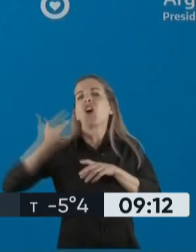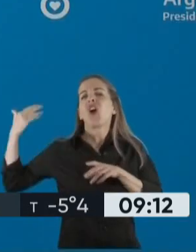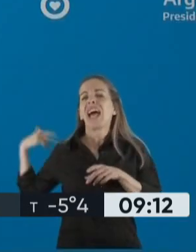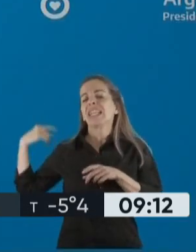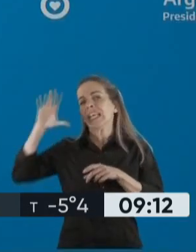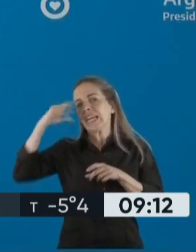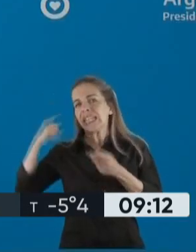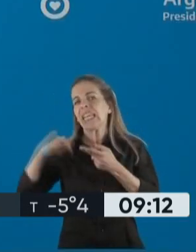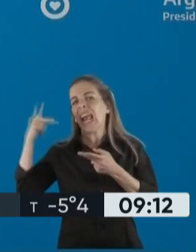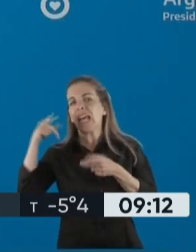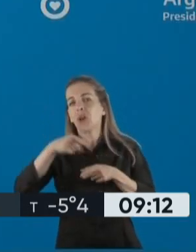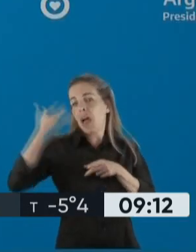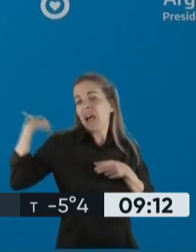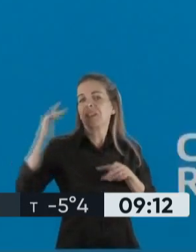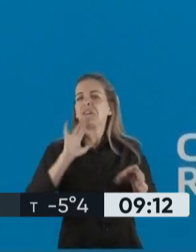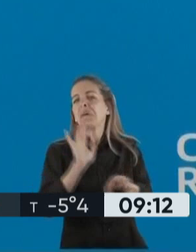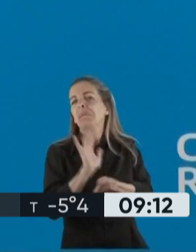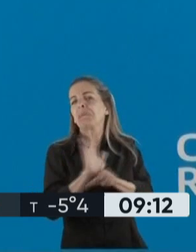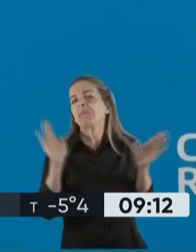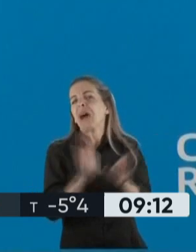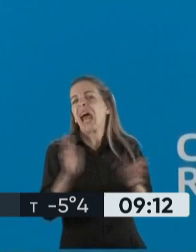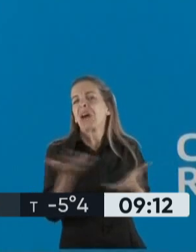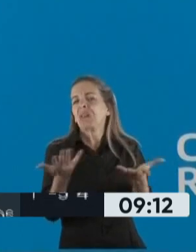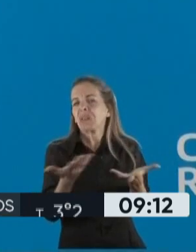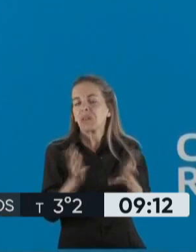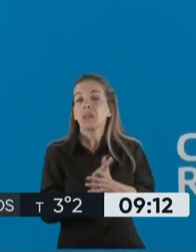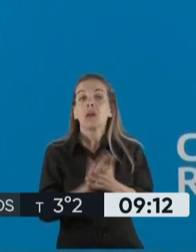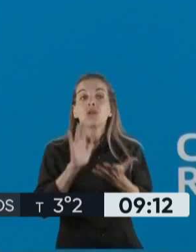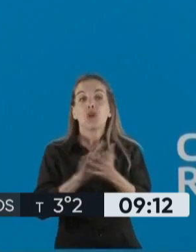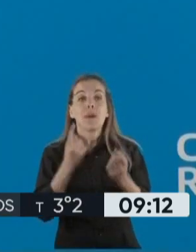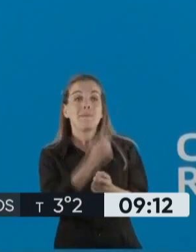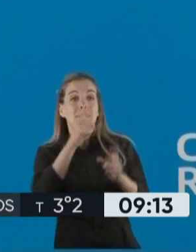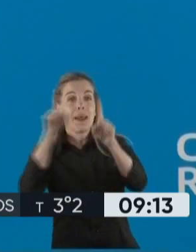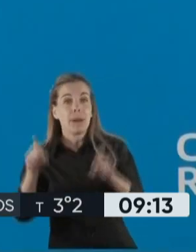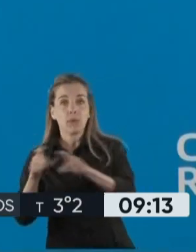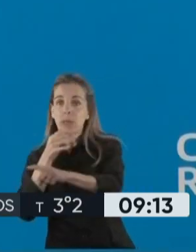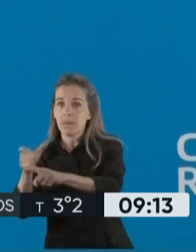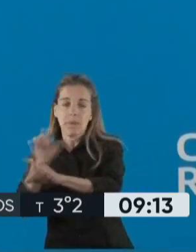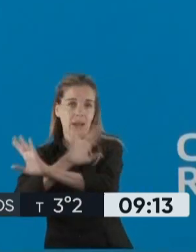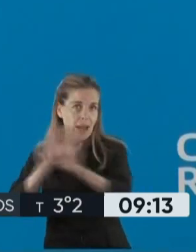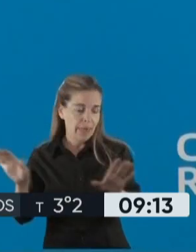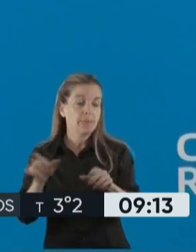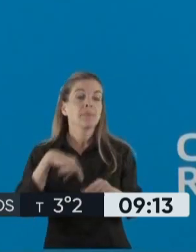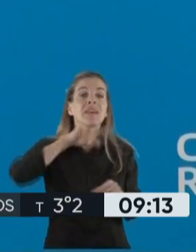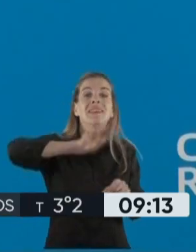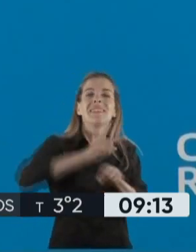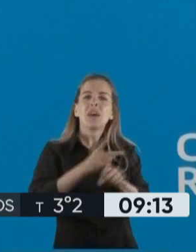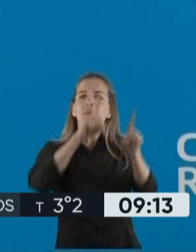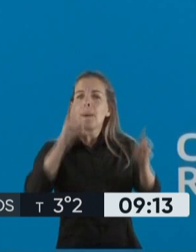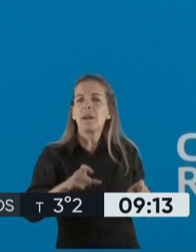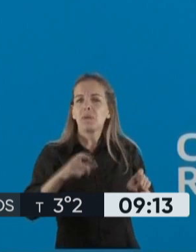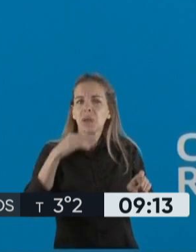Néstor, por ejemplo? Con respecto a la primera pregunta, no comentamos declaraciones. Con respecto a la segunda, la verdad es que no entendemos